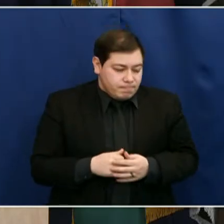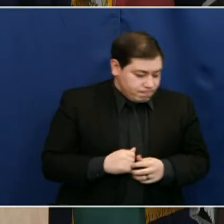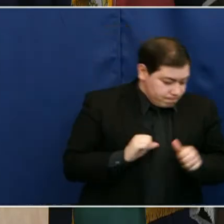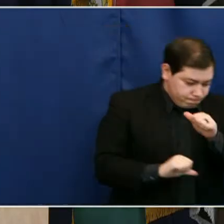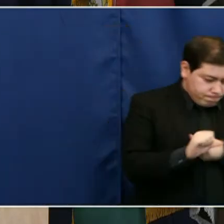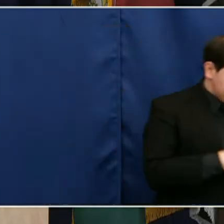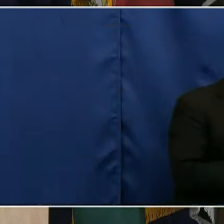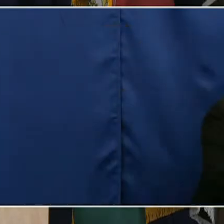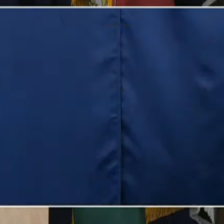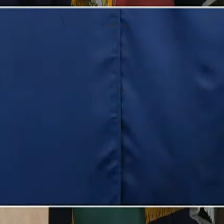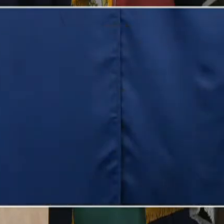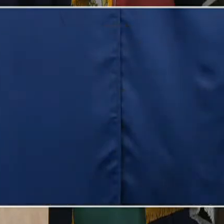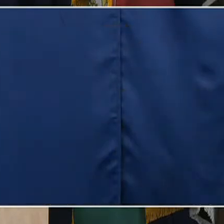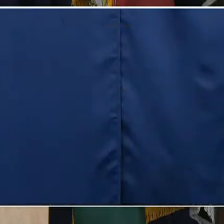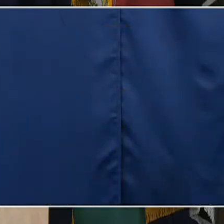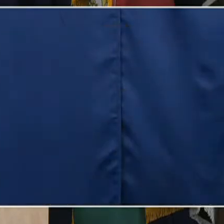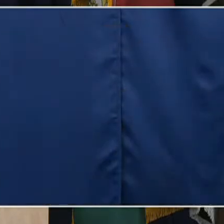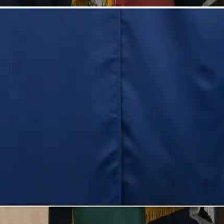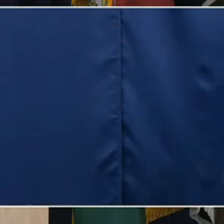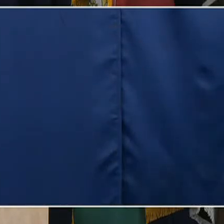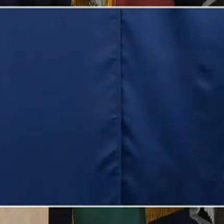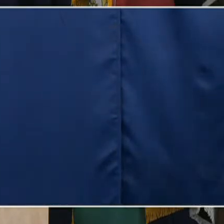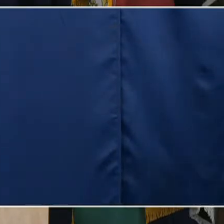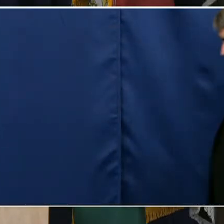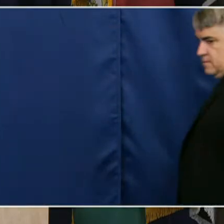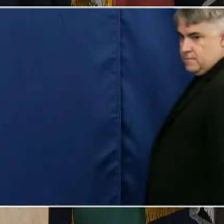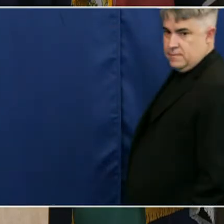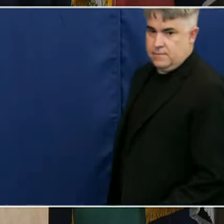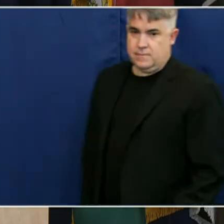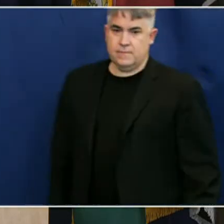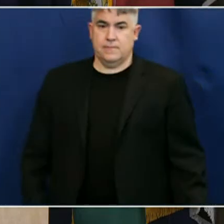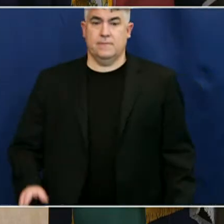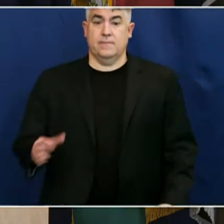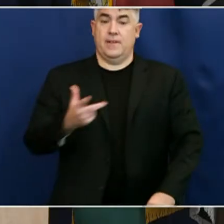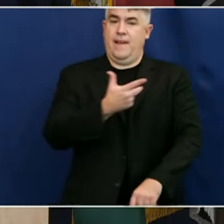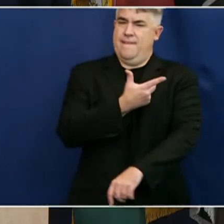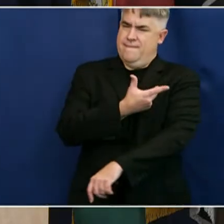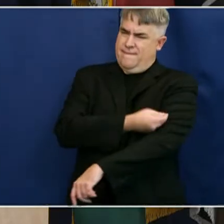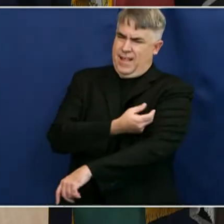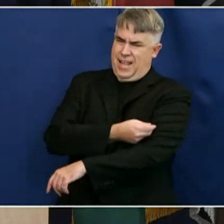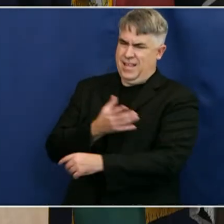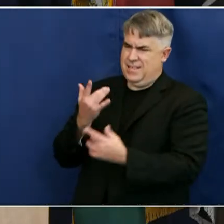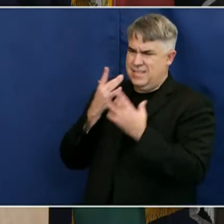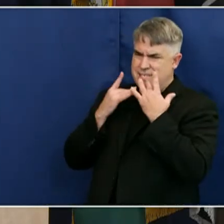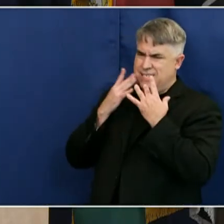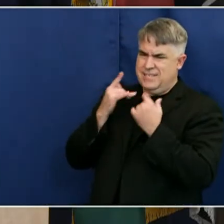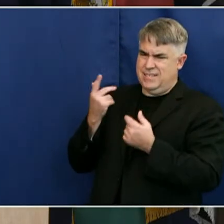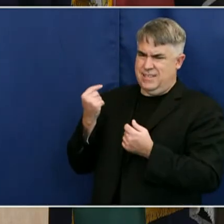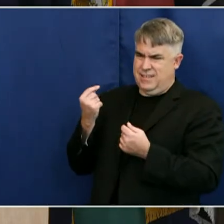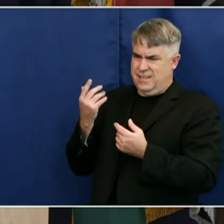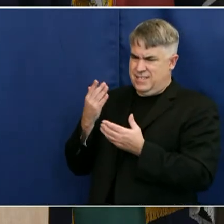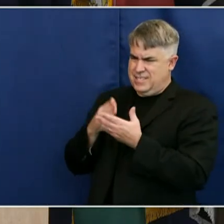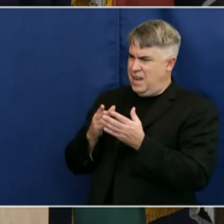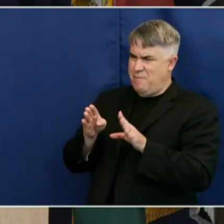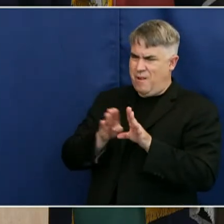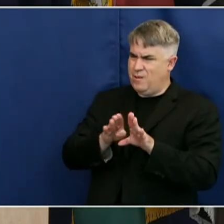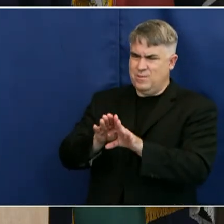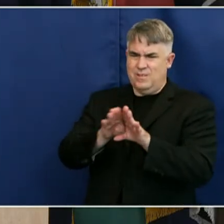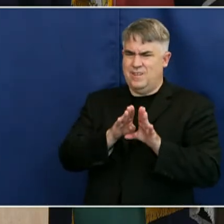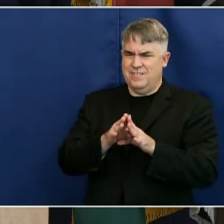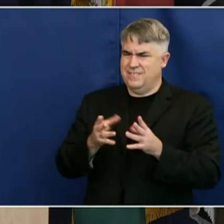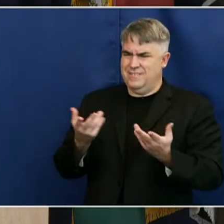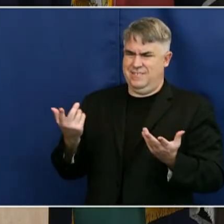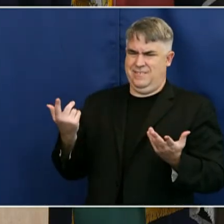question is, vaccine supply continues to be a problem, forcing some sites to shut down or close early. What is the county doing to gain access to